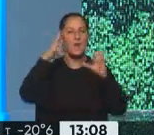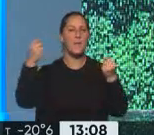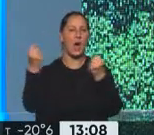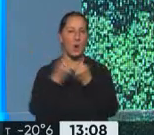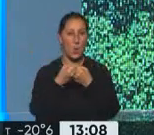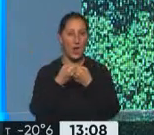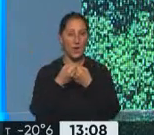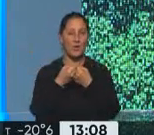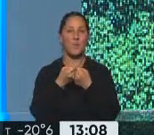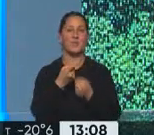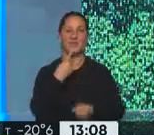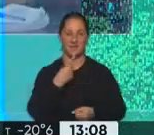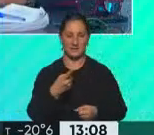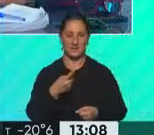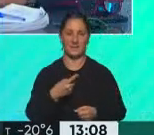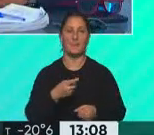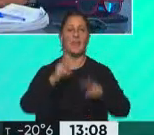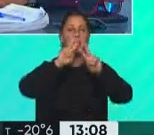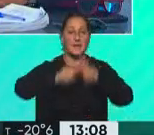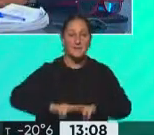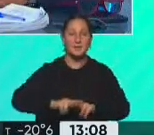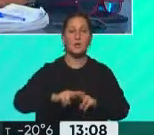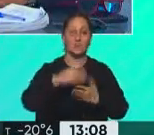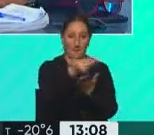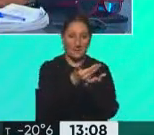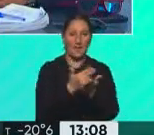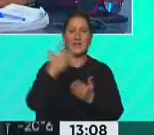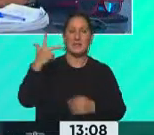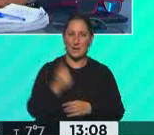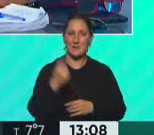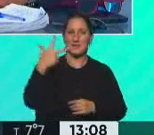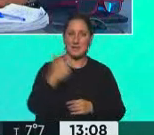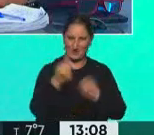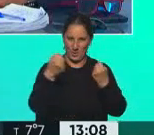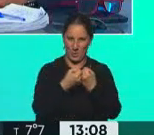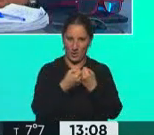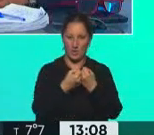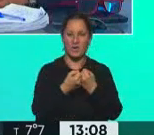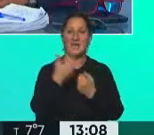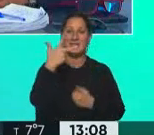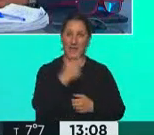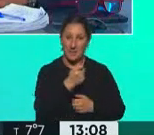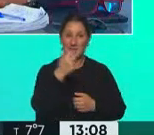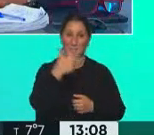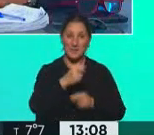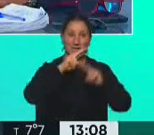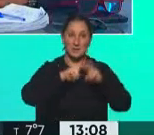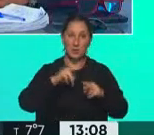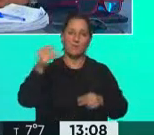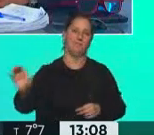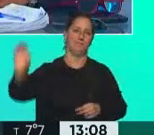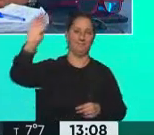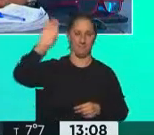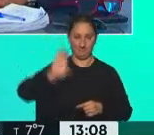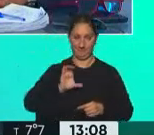este establece revisiones trimestrales junto con esa revisión trimestral y viene un desembolso es el desembolso